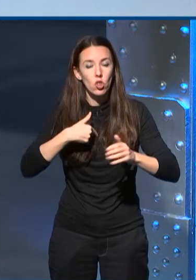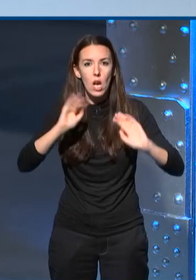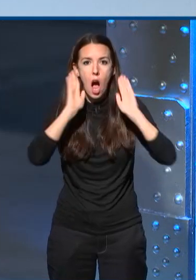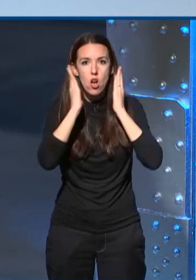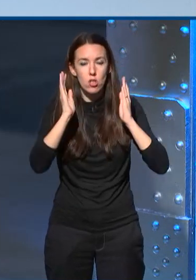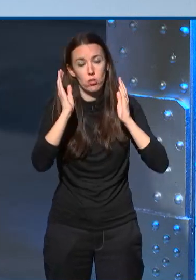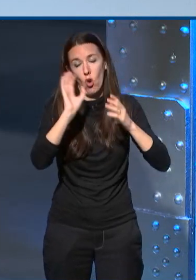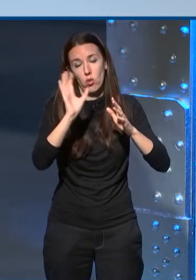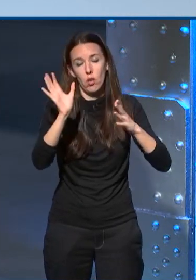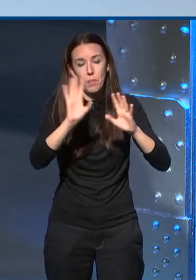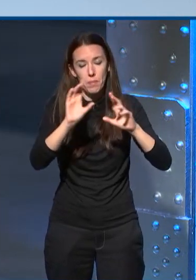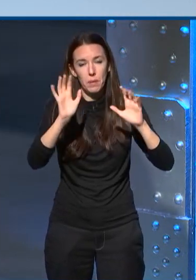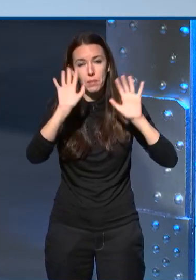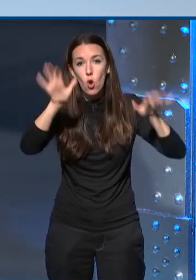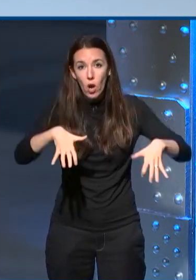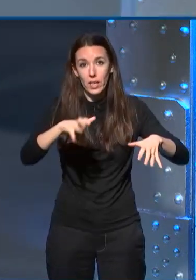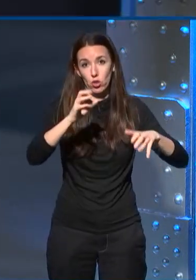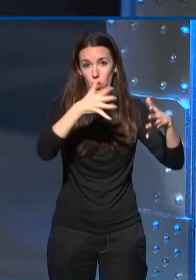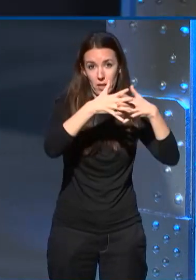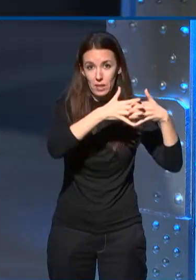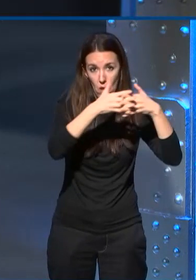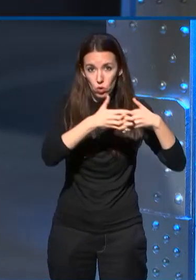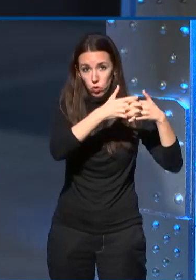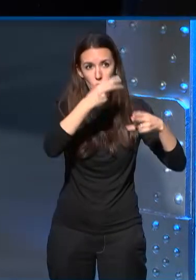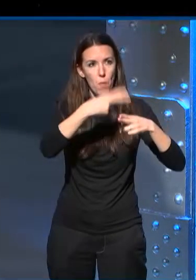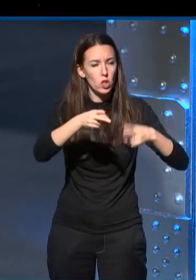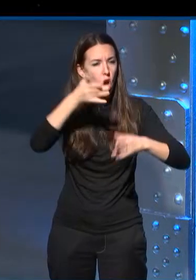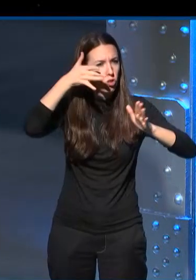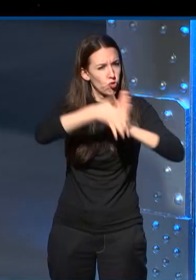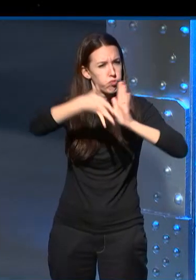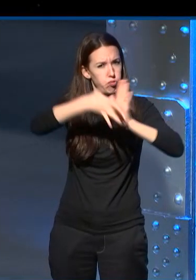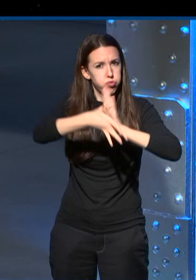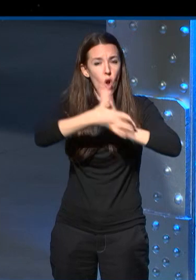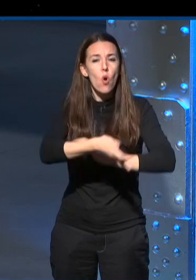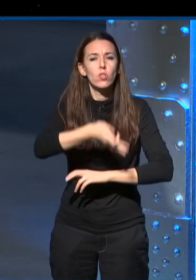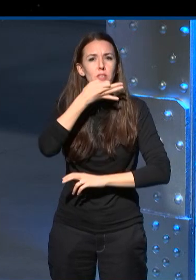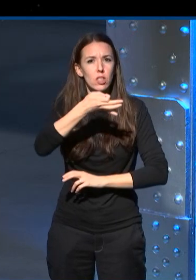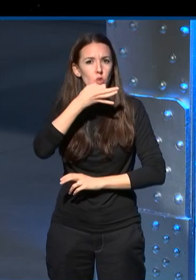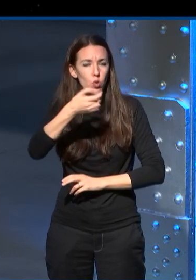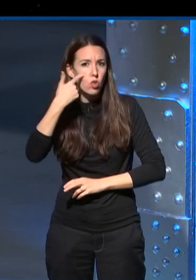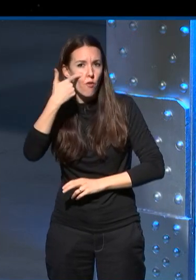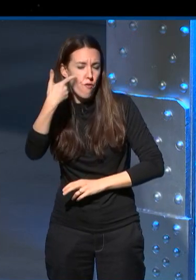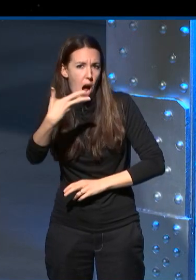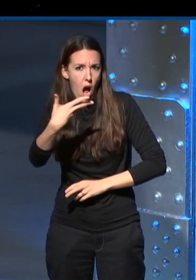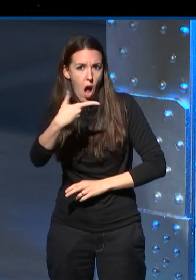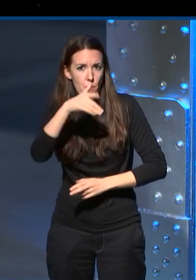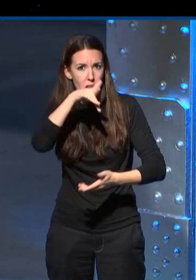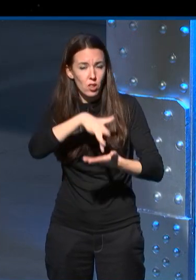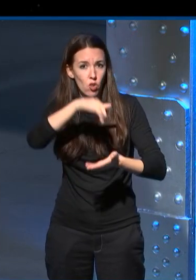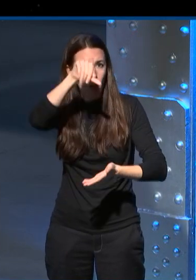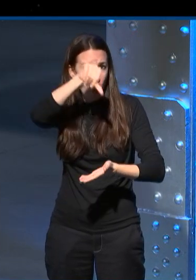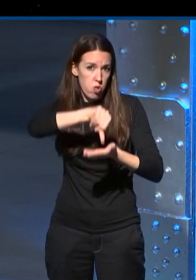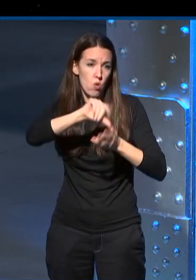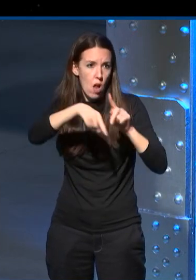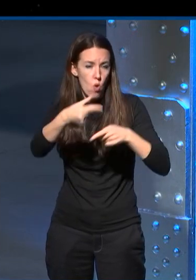Estados Unidos, tuvo la aceptación de su política y luego tuvo un discurso muy famoso en la Universidad de Rice, en la ciudad donde le